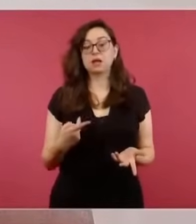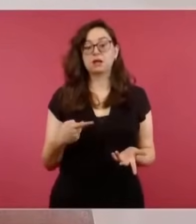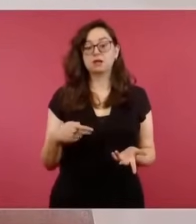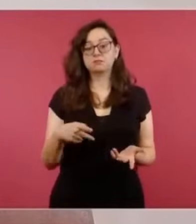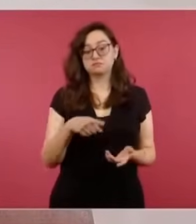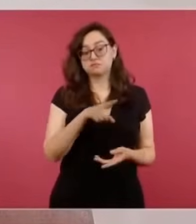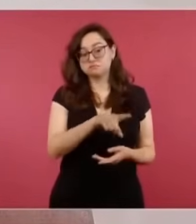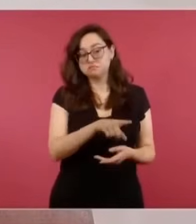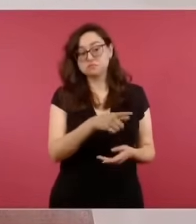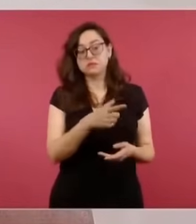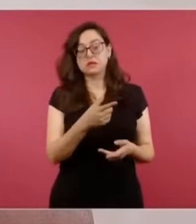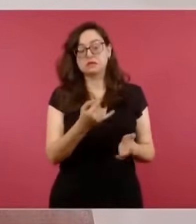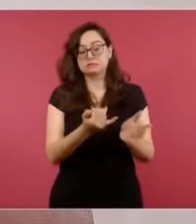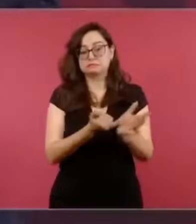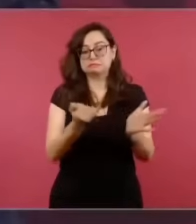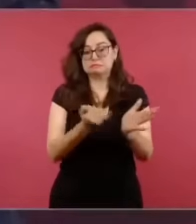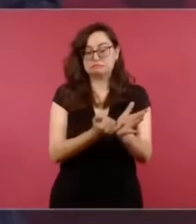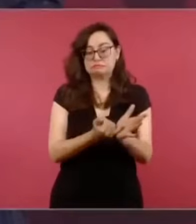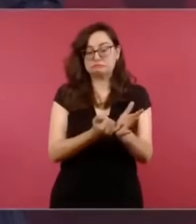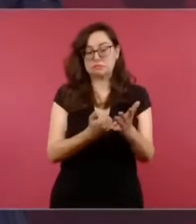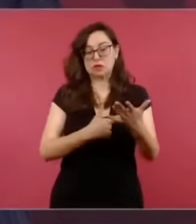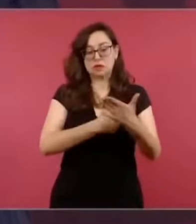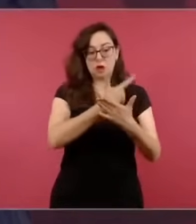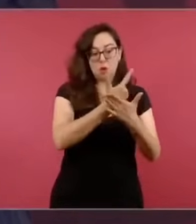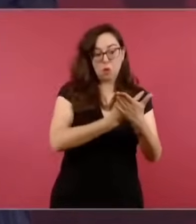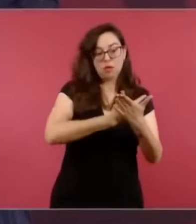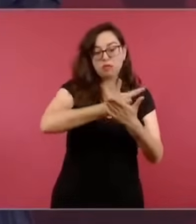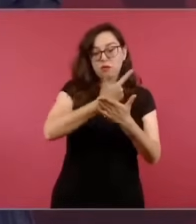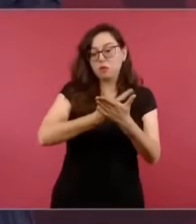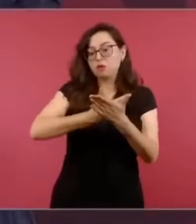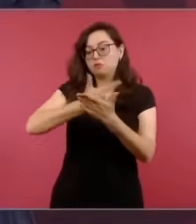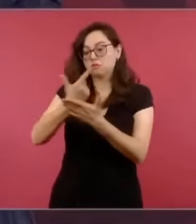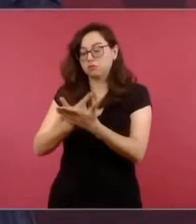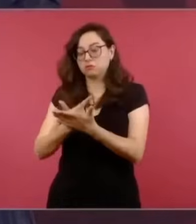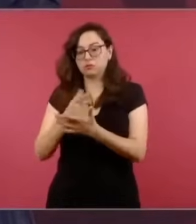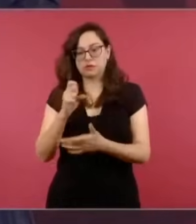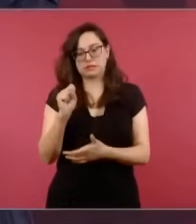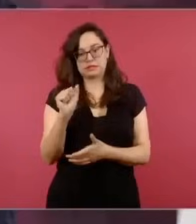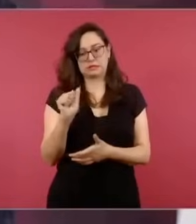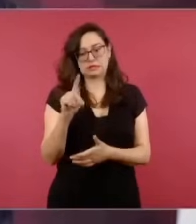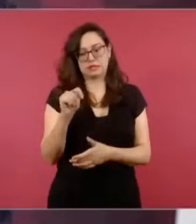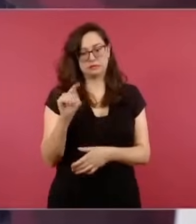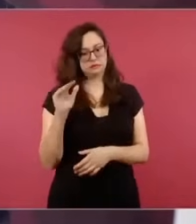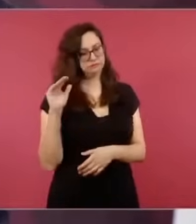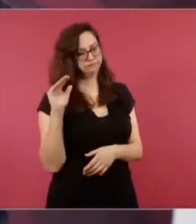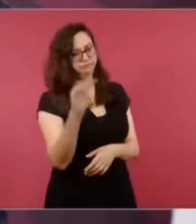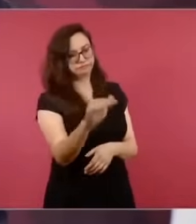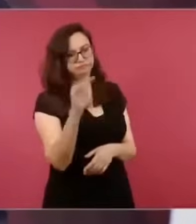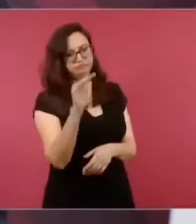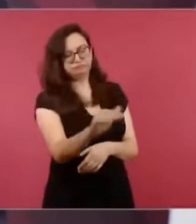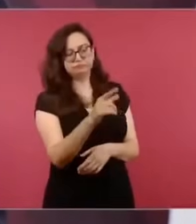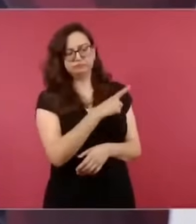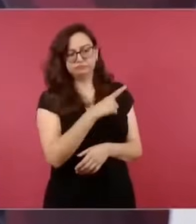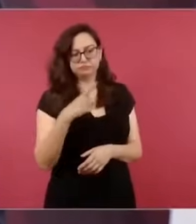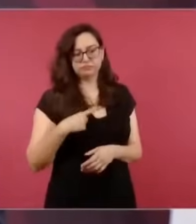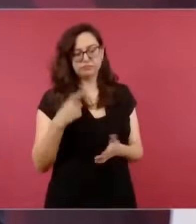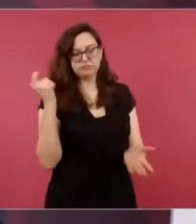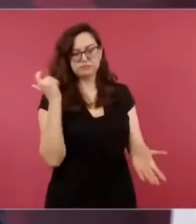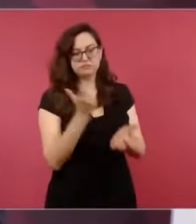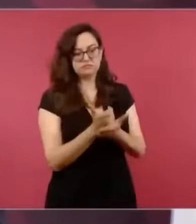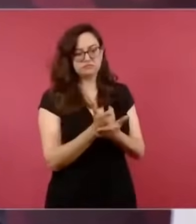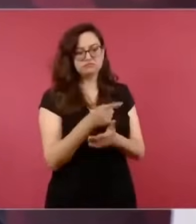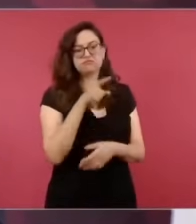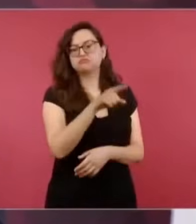las cantidades que el SAT está reclamando que se deben de pagar, y